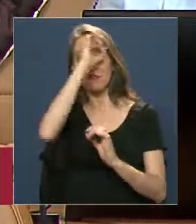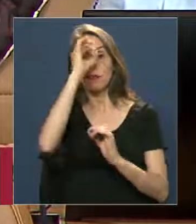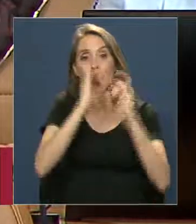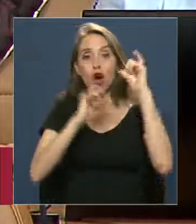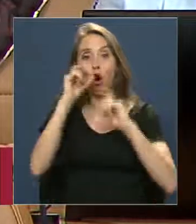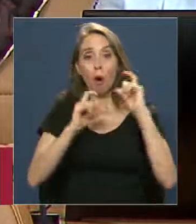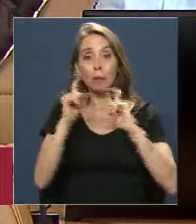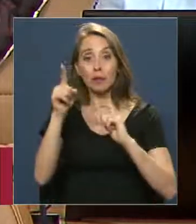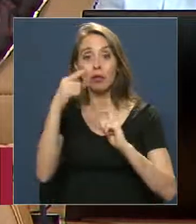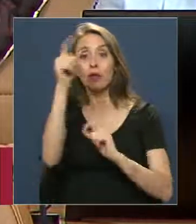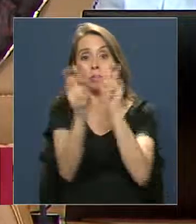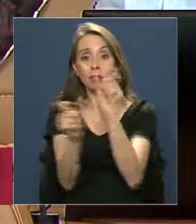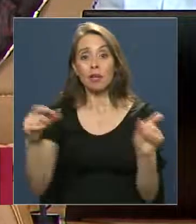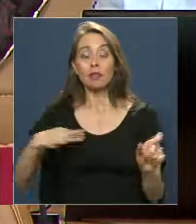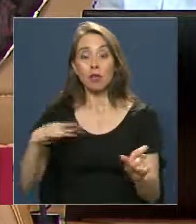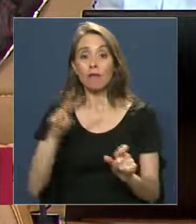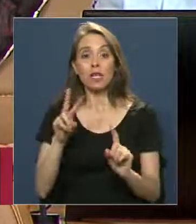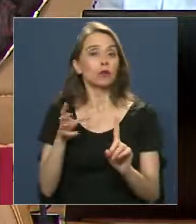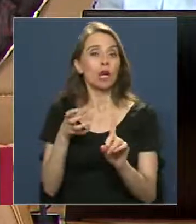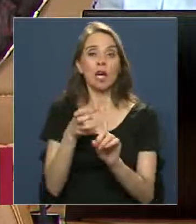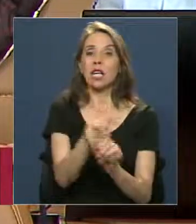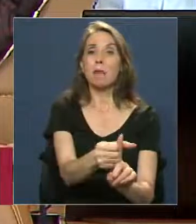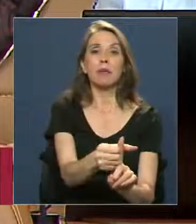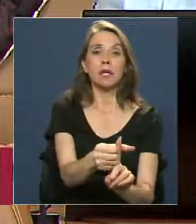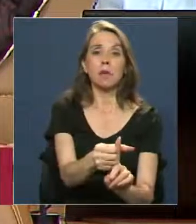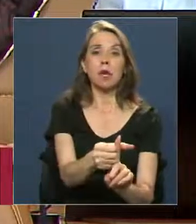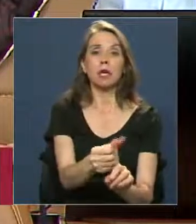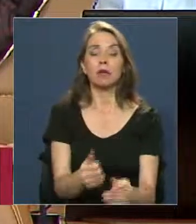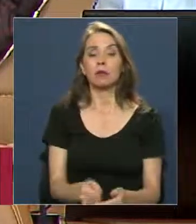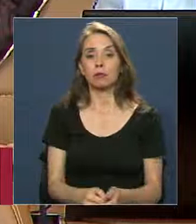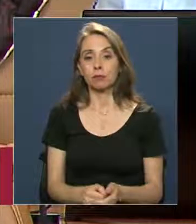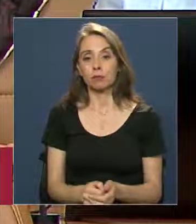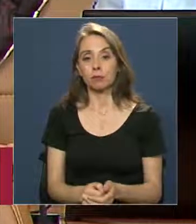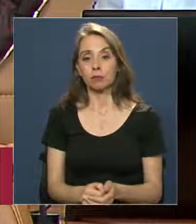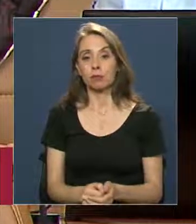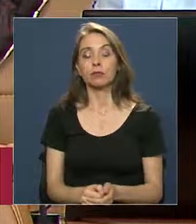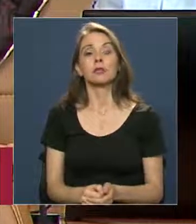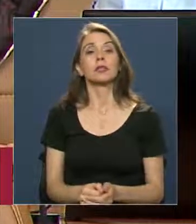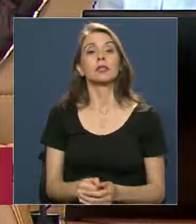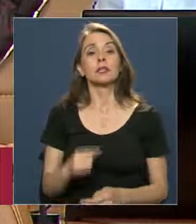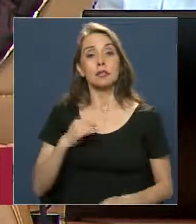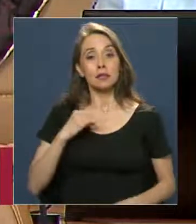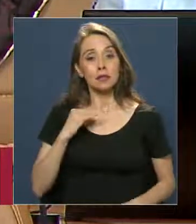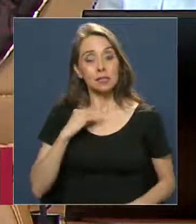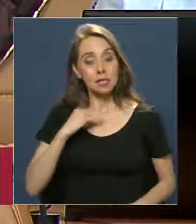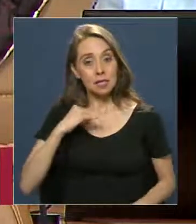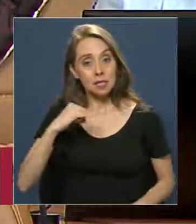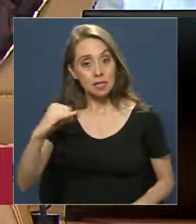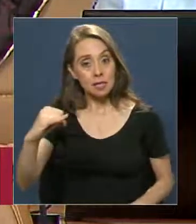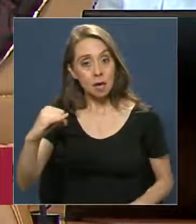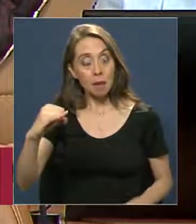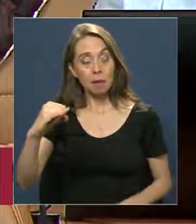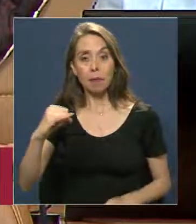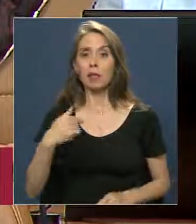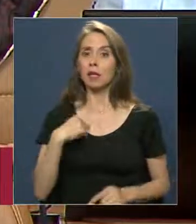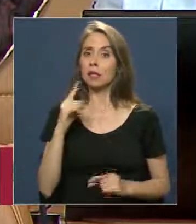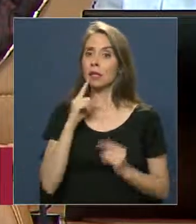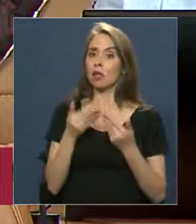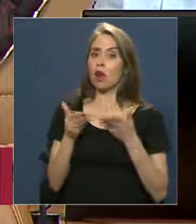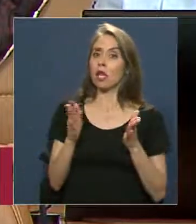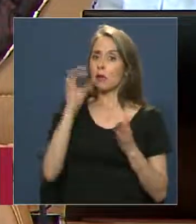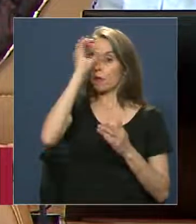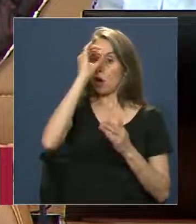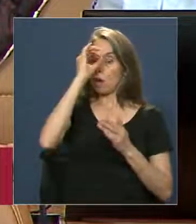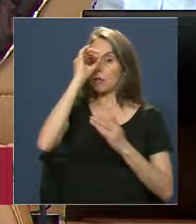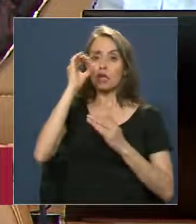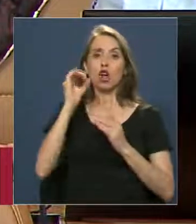del pueblo venezolano. Y es que claramente, siempre que de alguna forma se restringe la libertad de expresión,